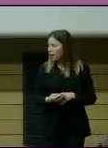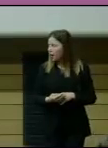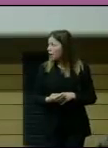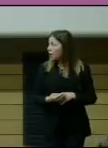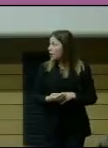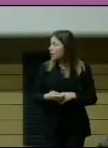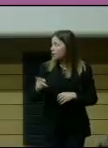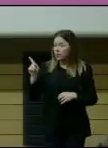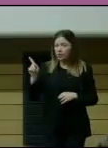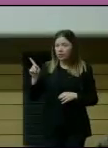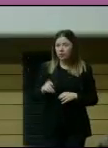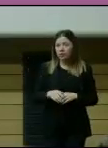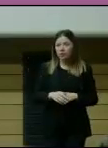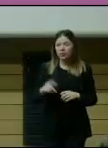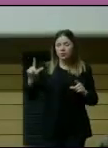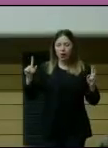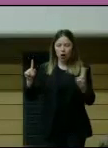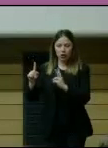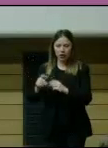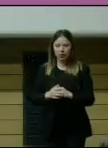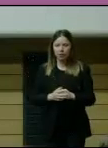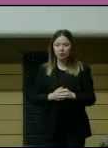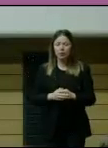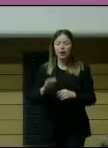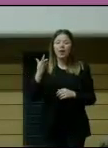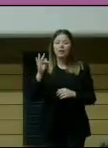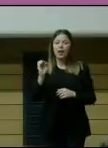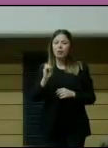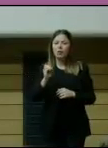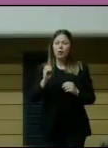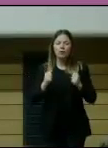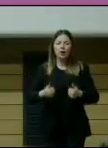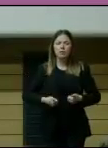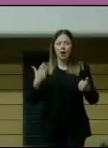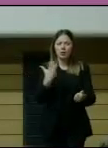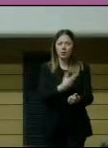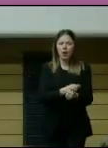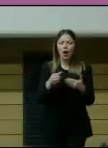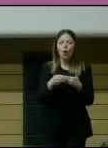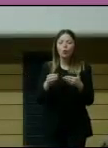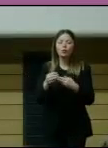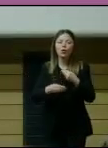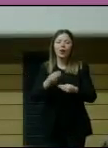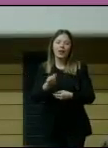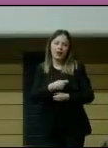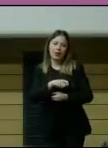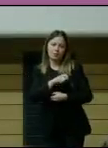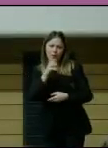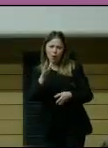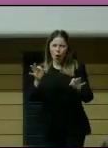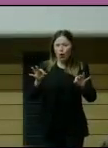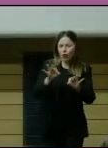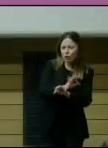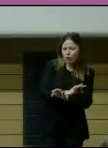sigilosa infiltración de la droga que asola Estados Unidos. Fentanilo, el opioide más fuerte que la heroína, su uso que hace en España, pero son